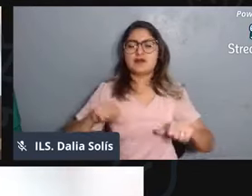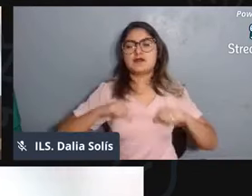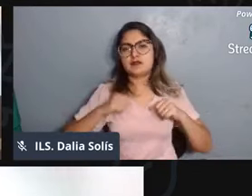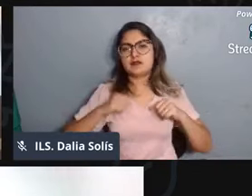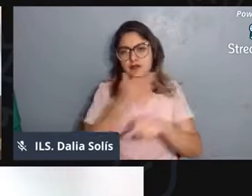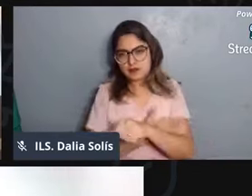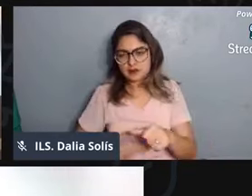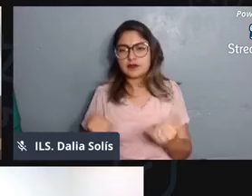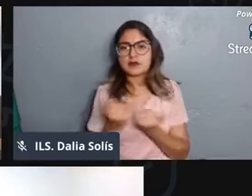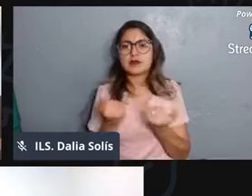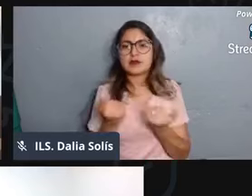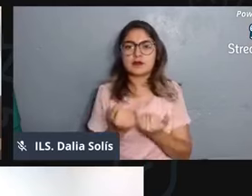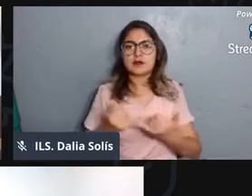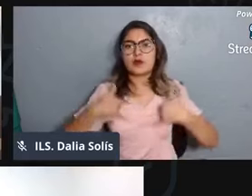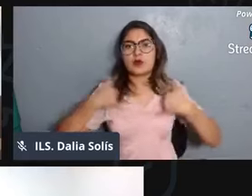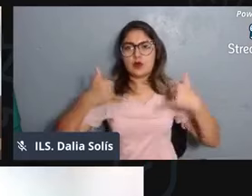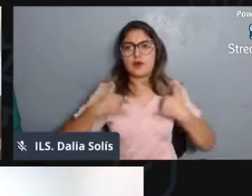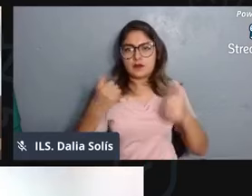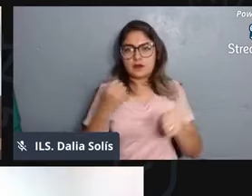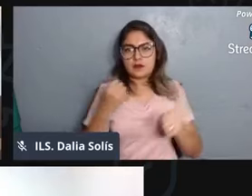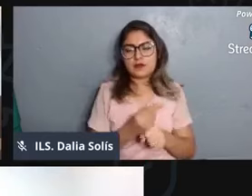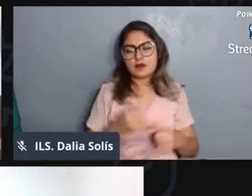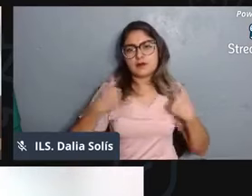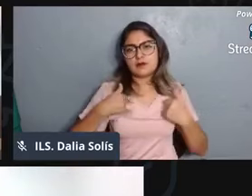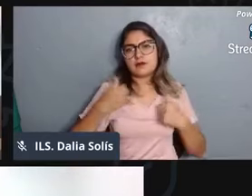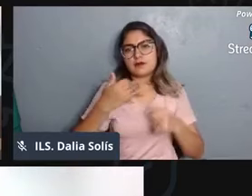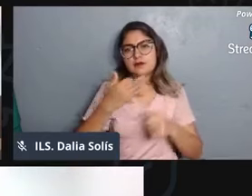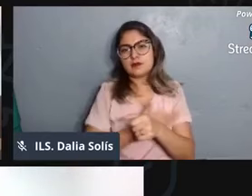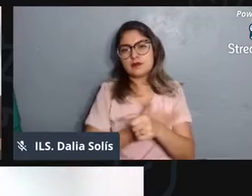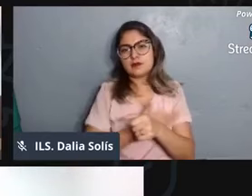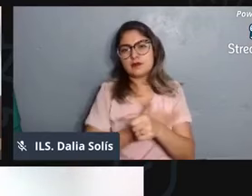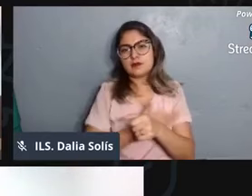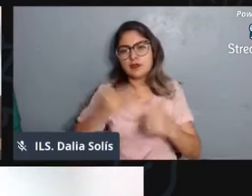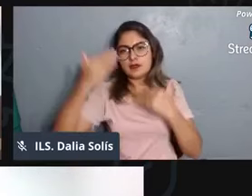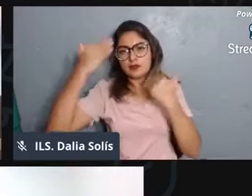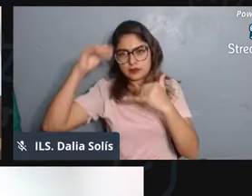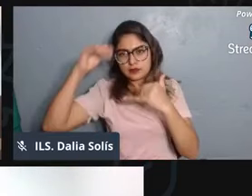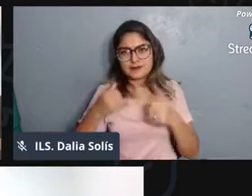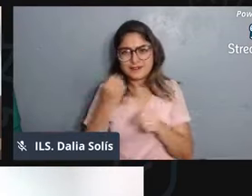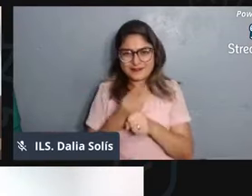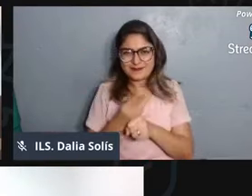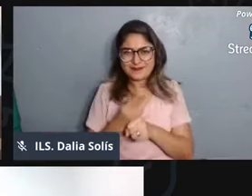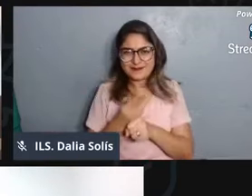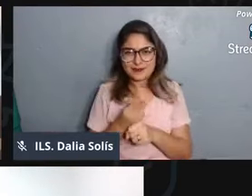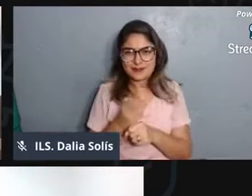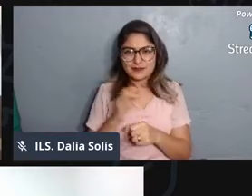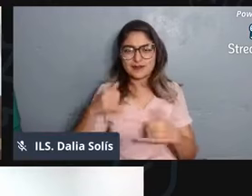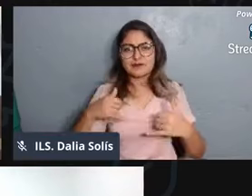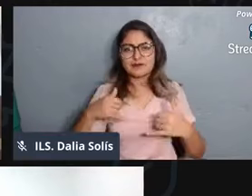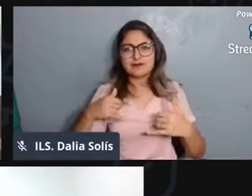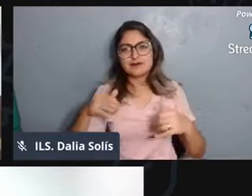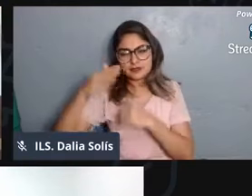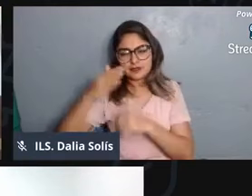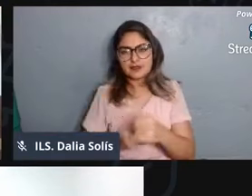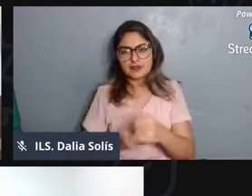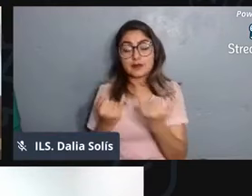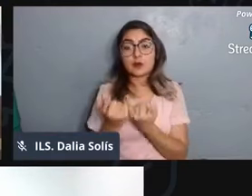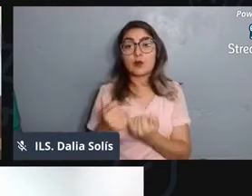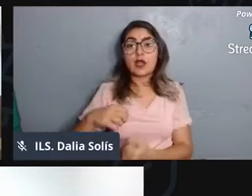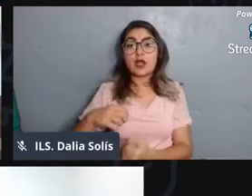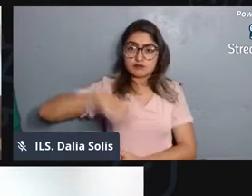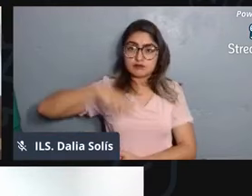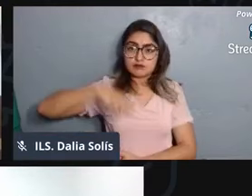vejez. Y una de las cosas que hay que tratar de identificar es que lo primero que dicen, ya son viejos, ya son